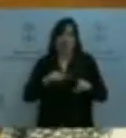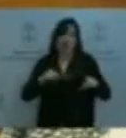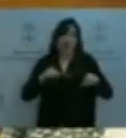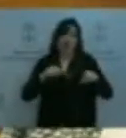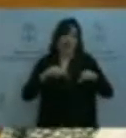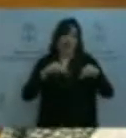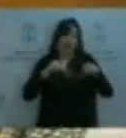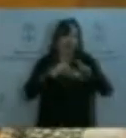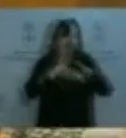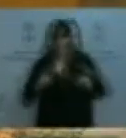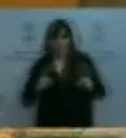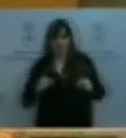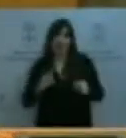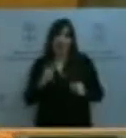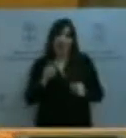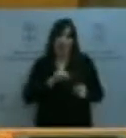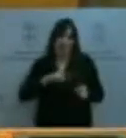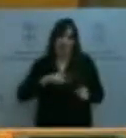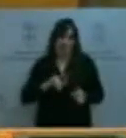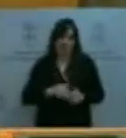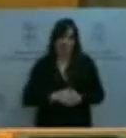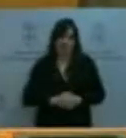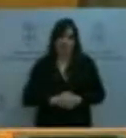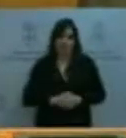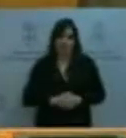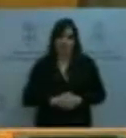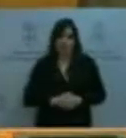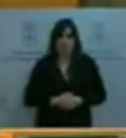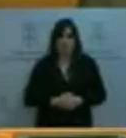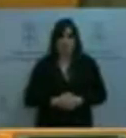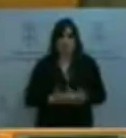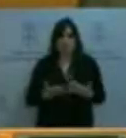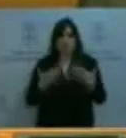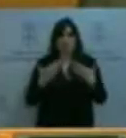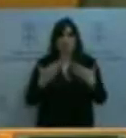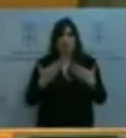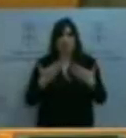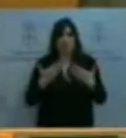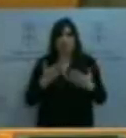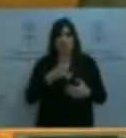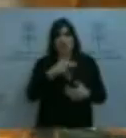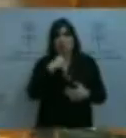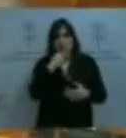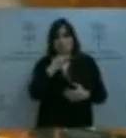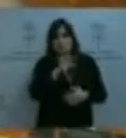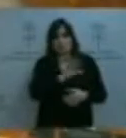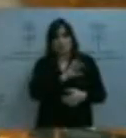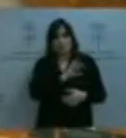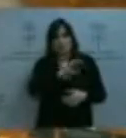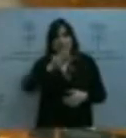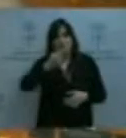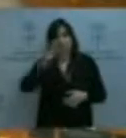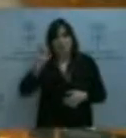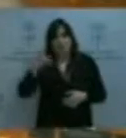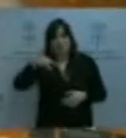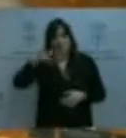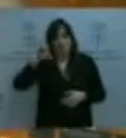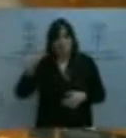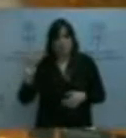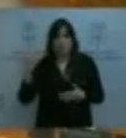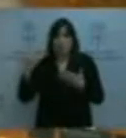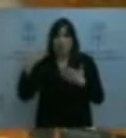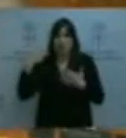por la elección de uno de los candidatos? Gracias. Tiene la palabra el señor Cuervas Mons. Sí, gracias, señor presidente. Gracias, señor consejero, por su resumen. Yo creo